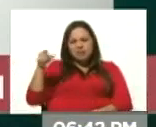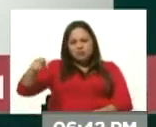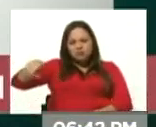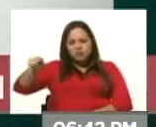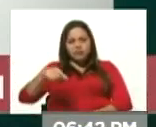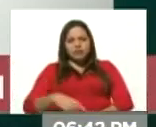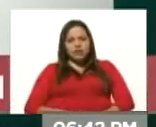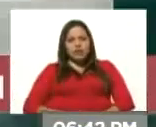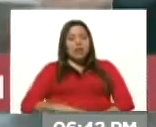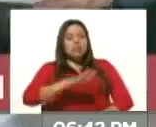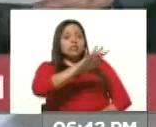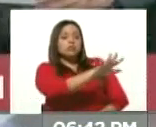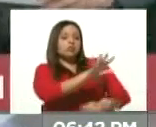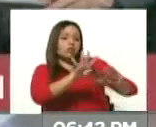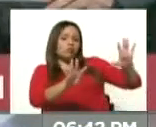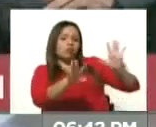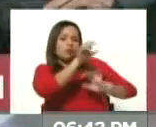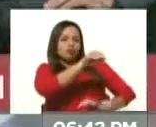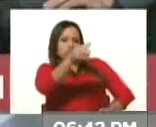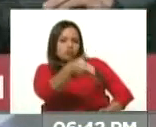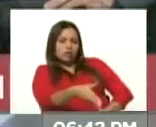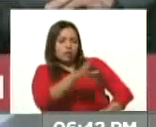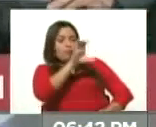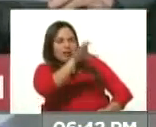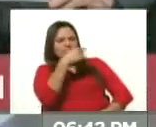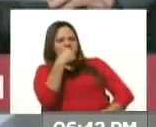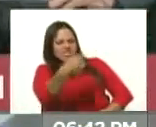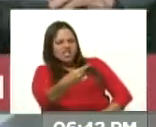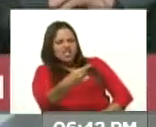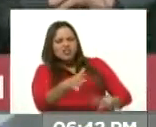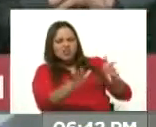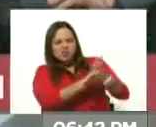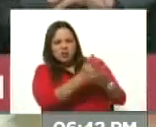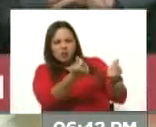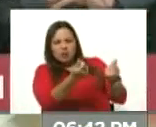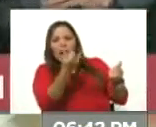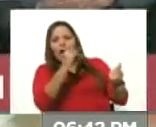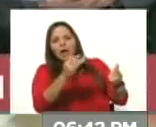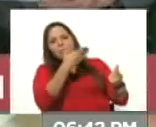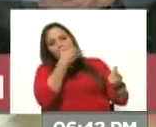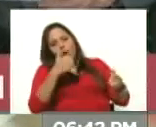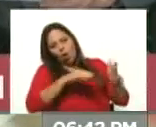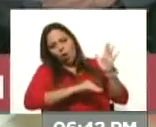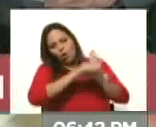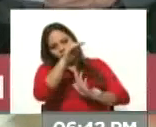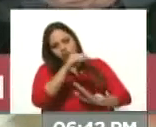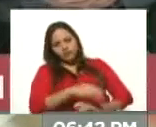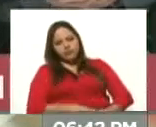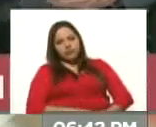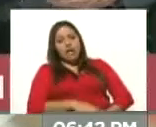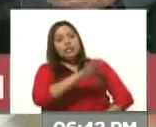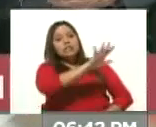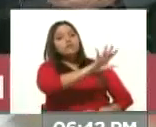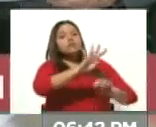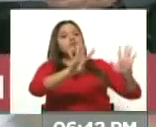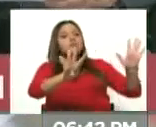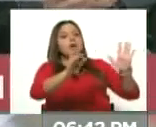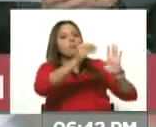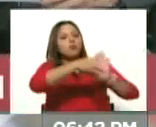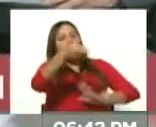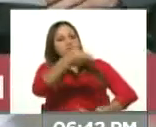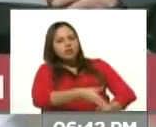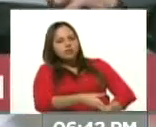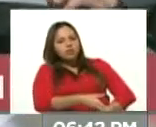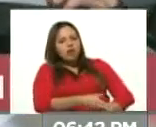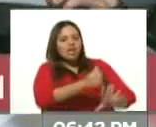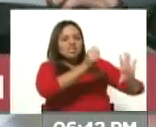59% del país dice que que la situación económica está mejorando 59 por ciento seis